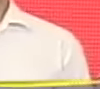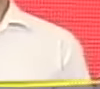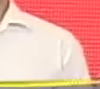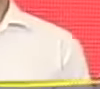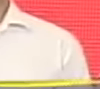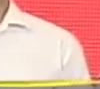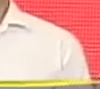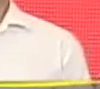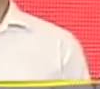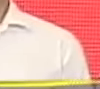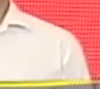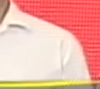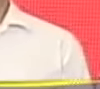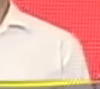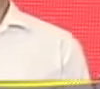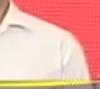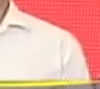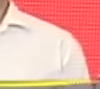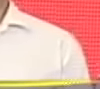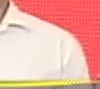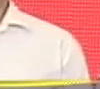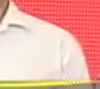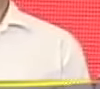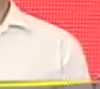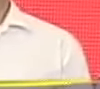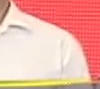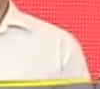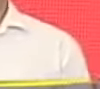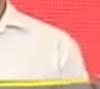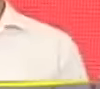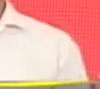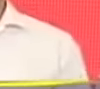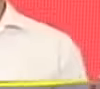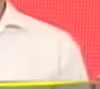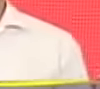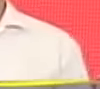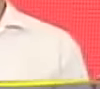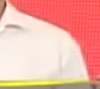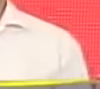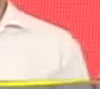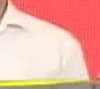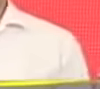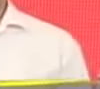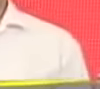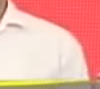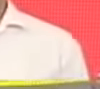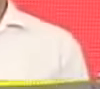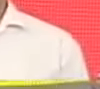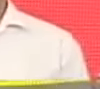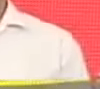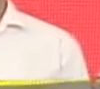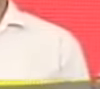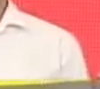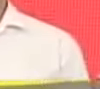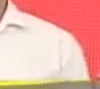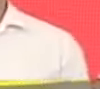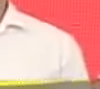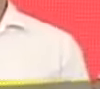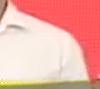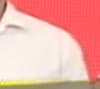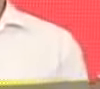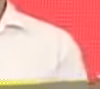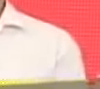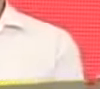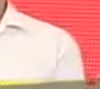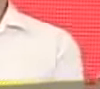nuestros abuelos que llegaron de África, y es el ritmo profundo de la tierra del Estado Lara. Vamos a darle un